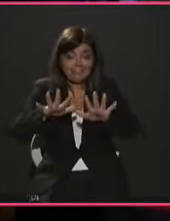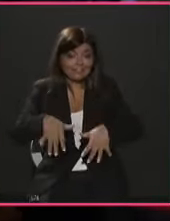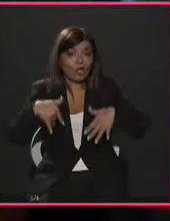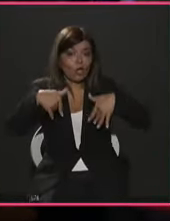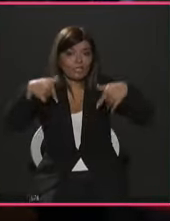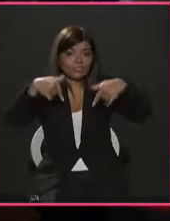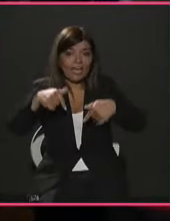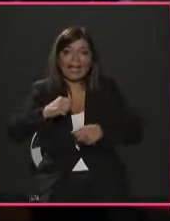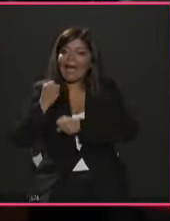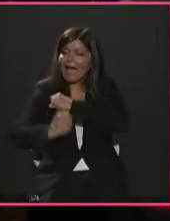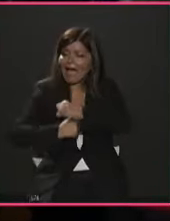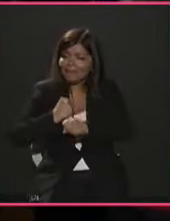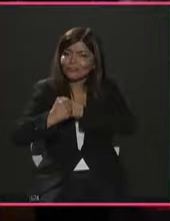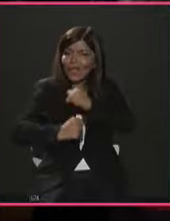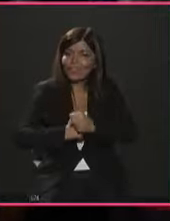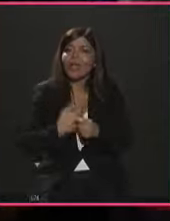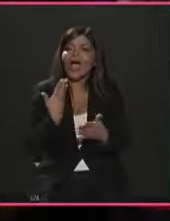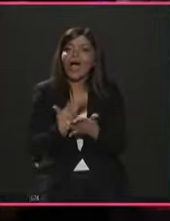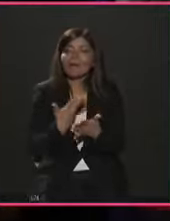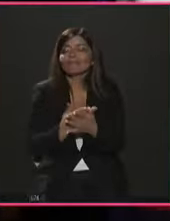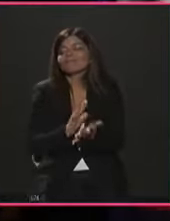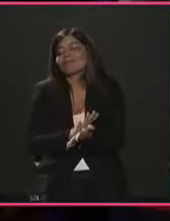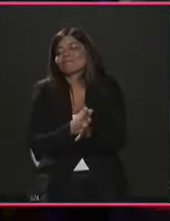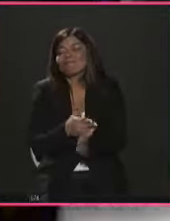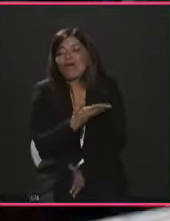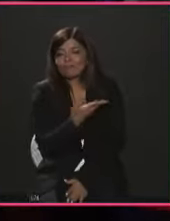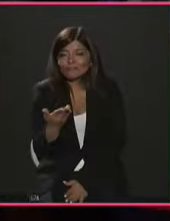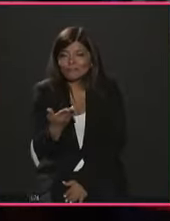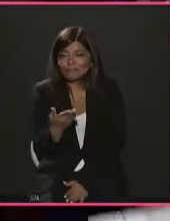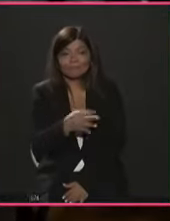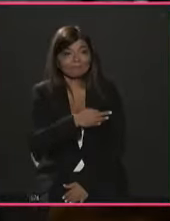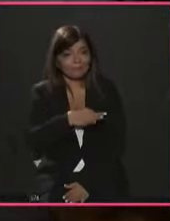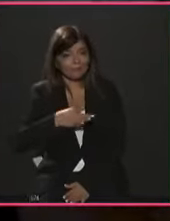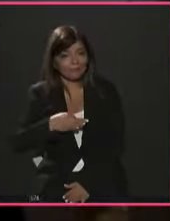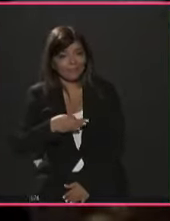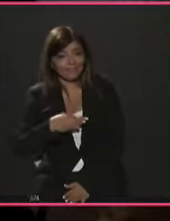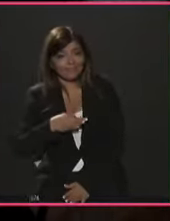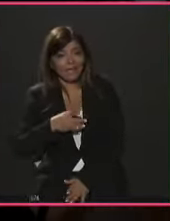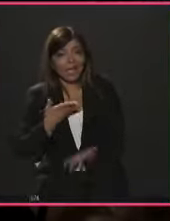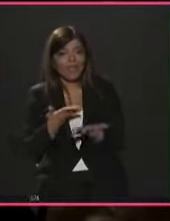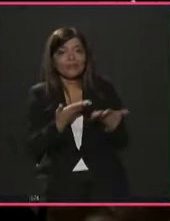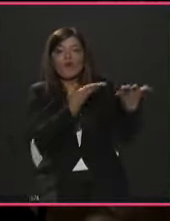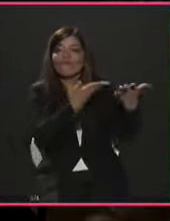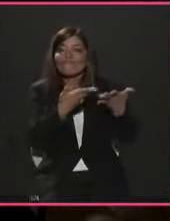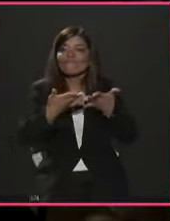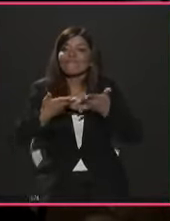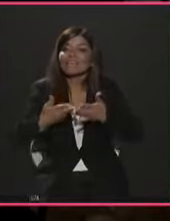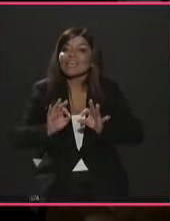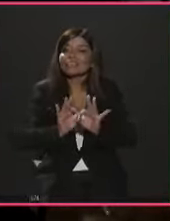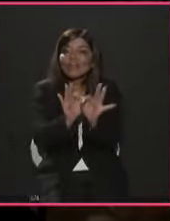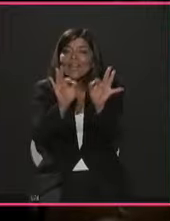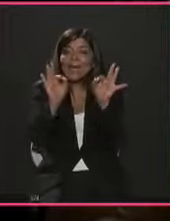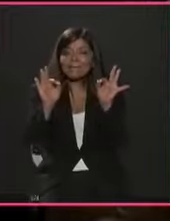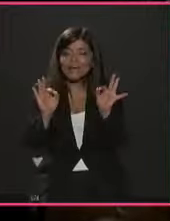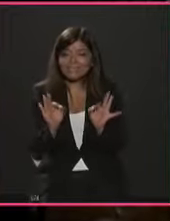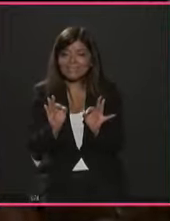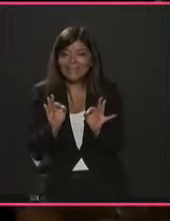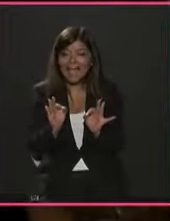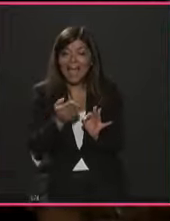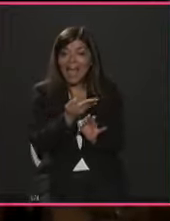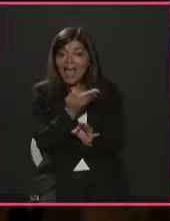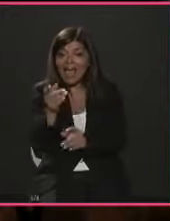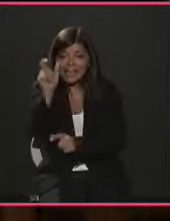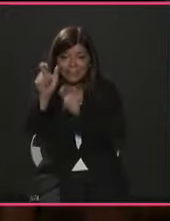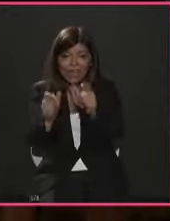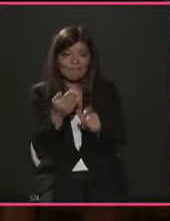como esta todos los año Así que hay que aprovecharla con todo ministra pero le voy a hacer una invitación muy especial y no Solo a usted Por supuesto a